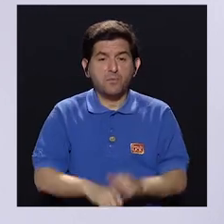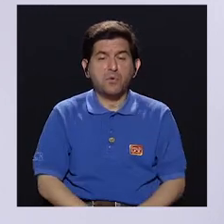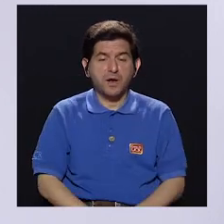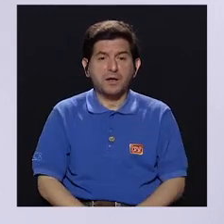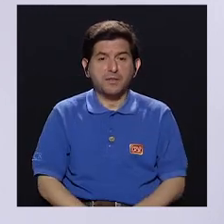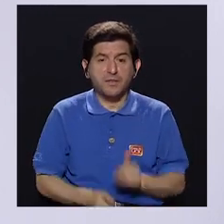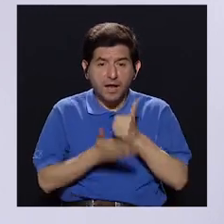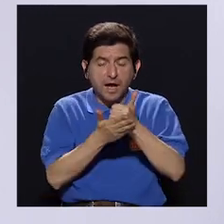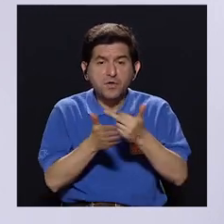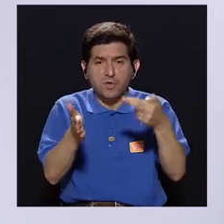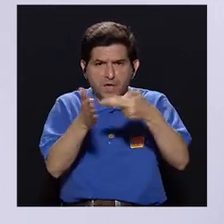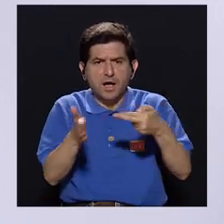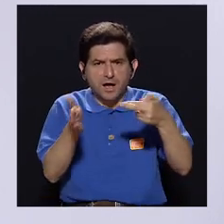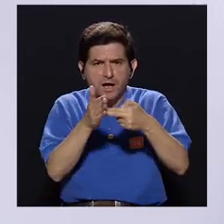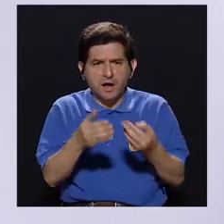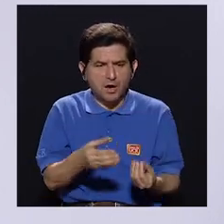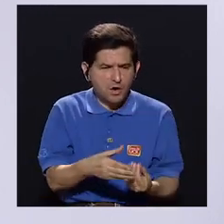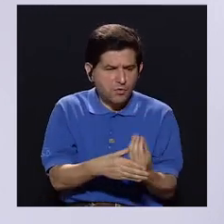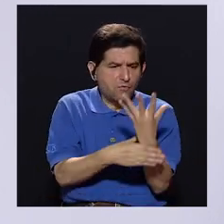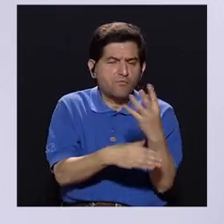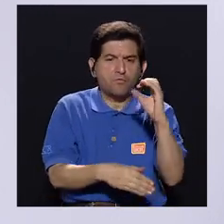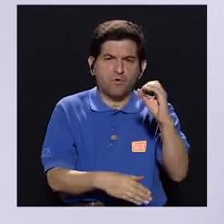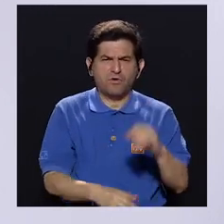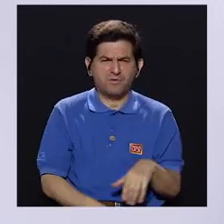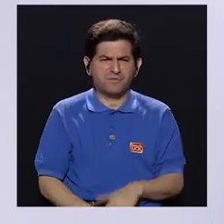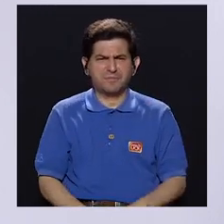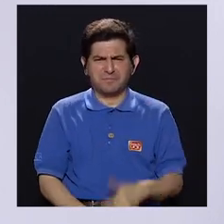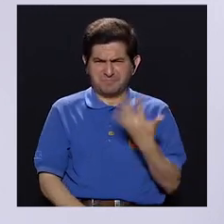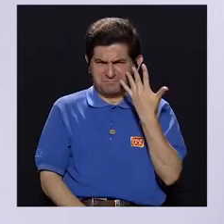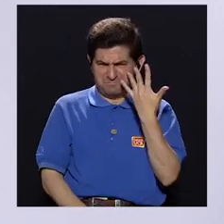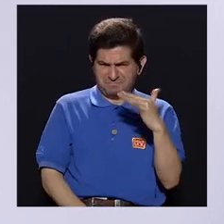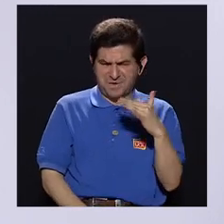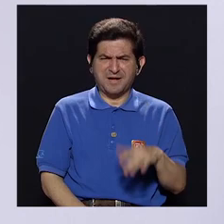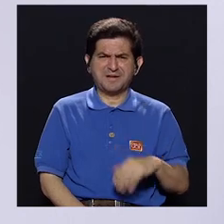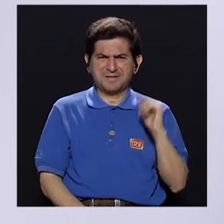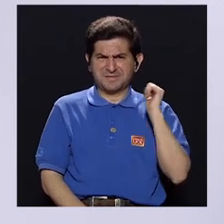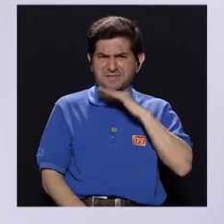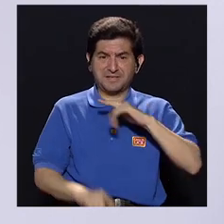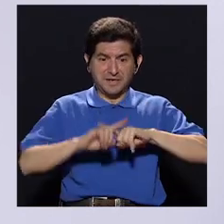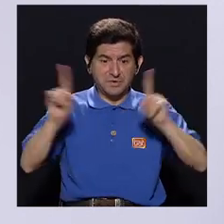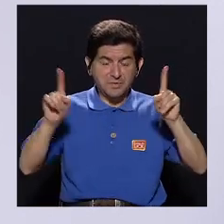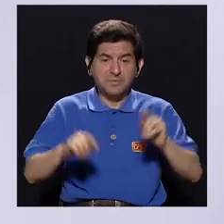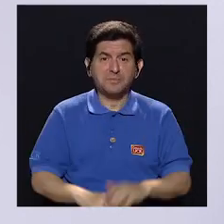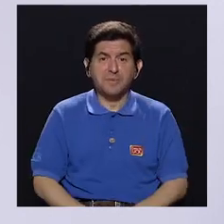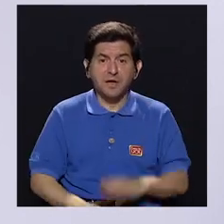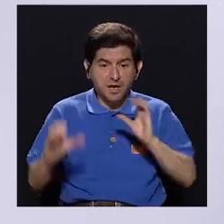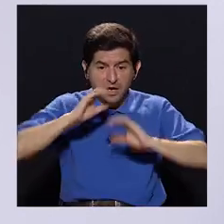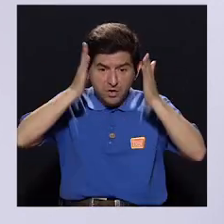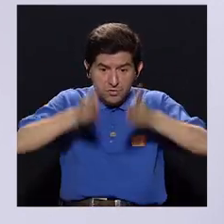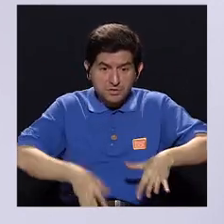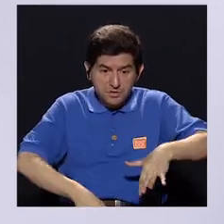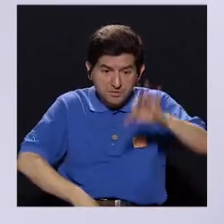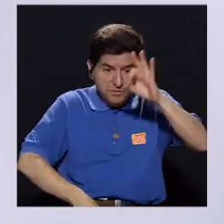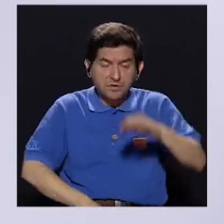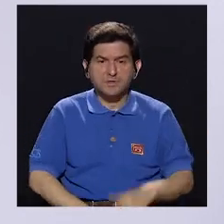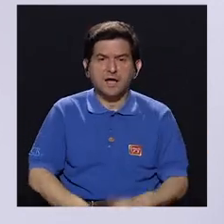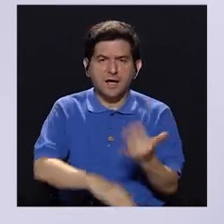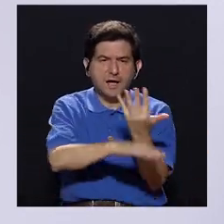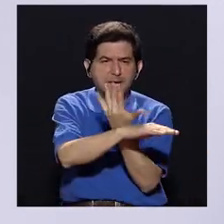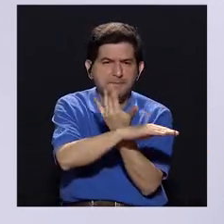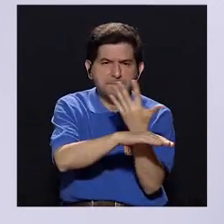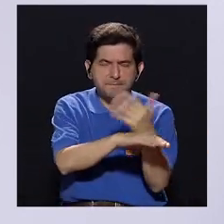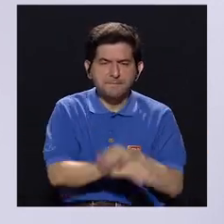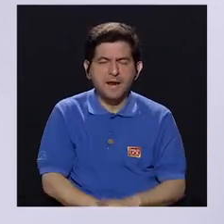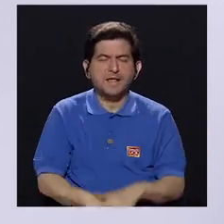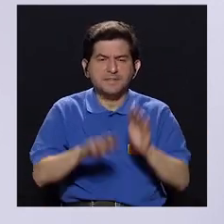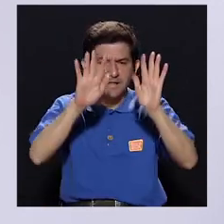orquídea Eso suena un poco raro pero eh unos científicos encontraron Que por ejemplo las plantas a las